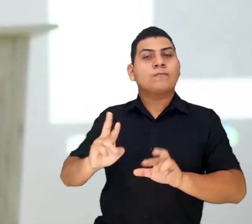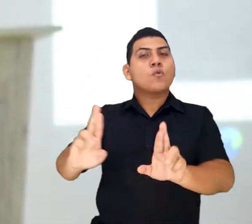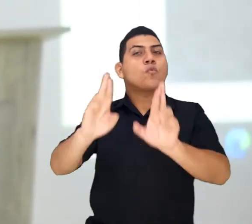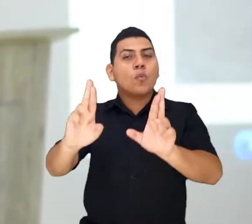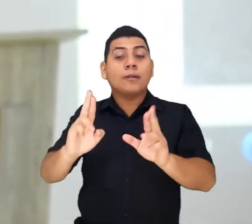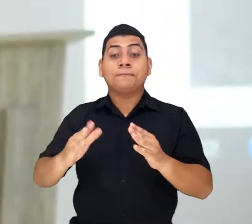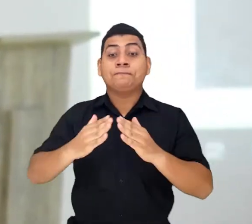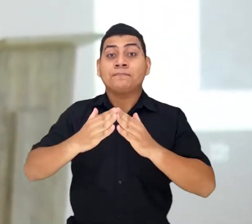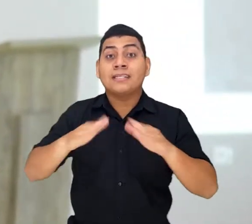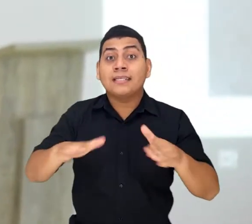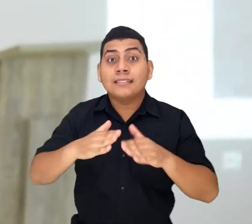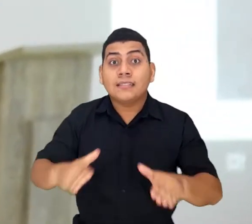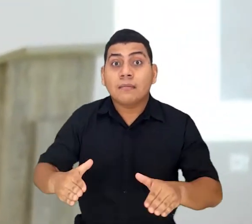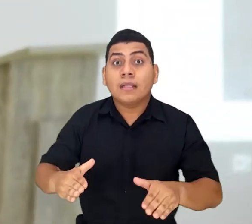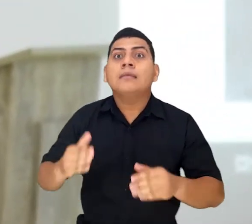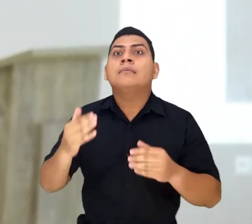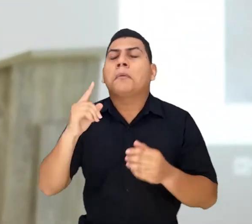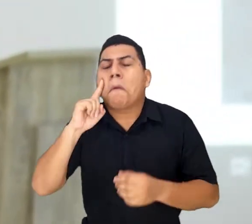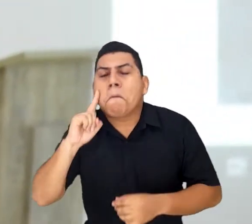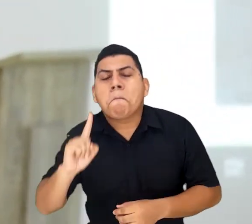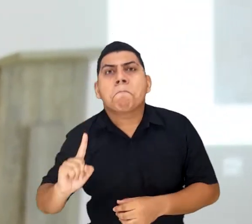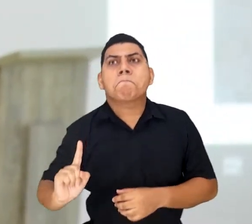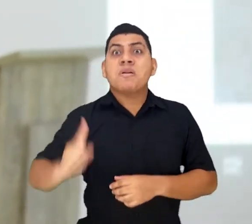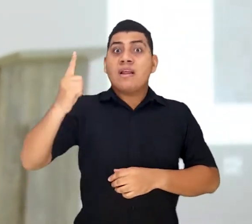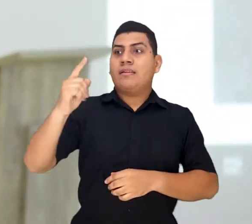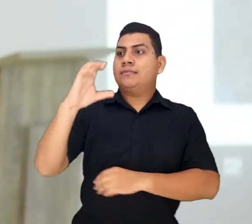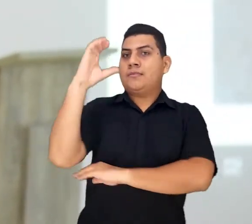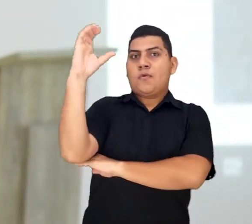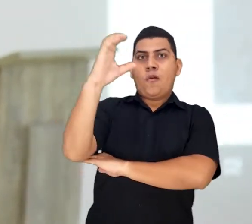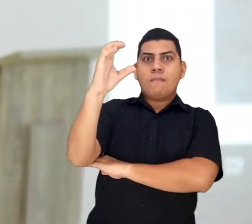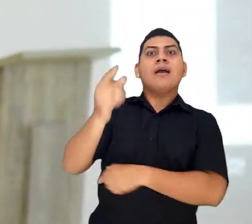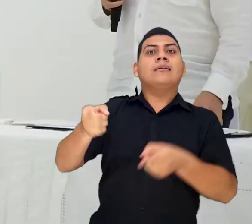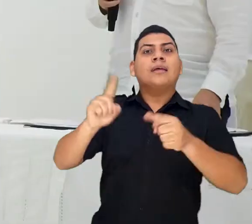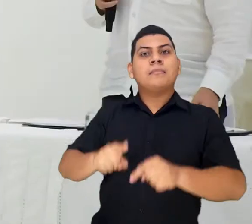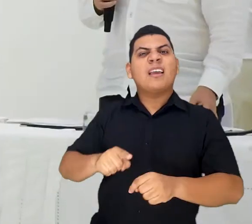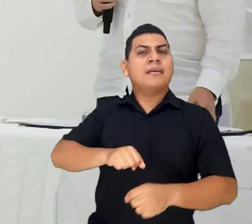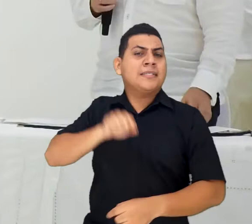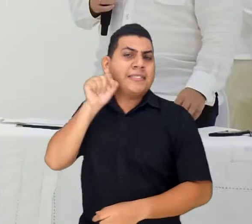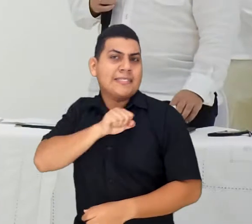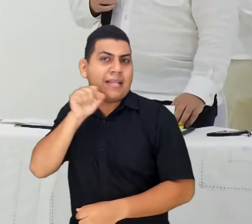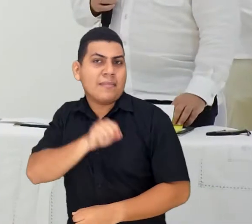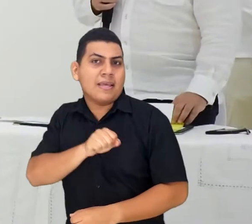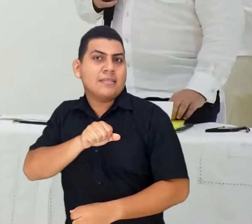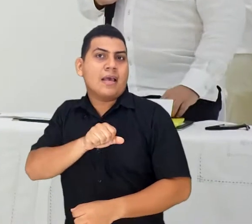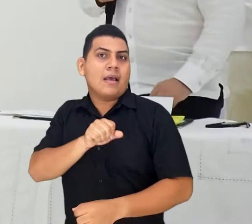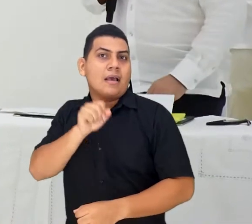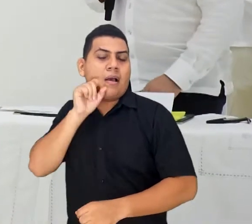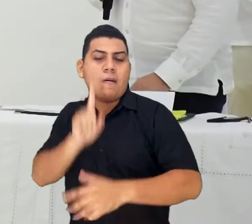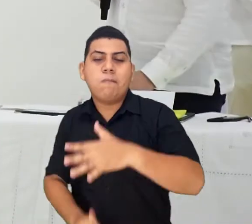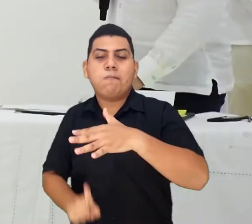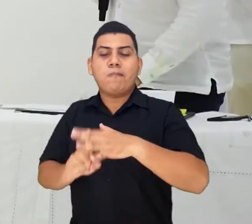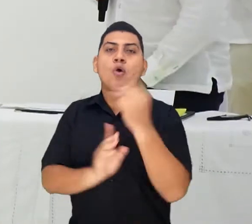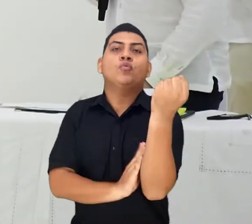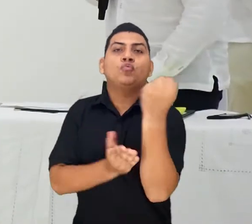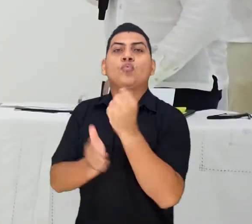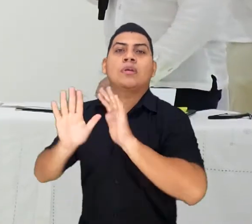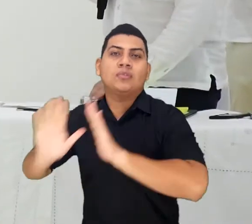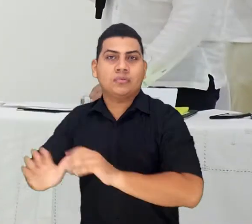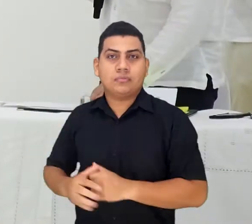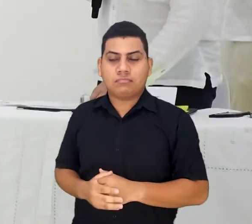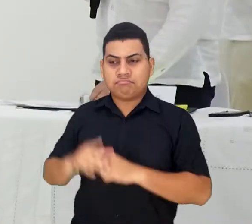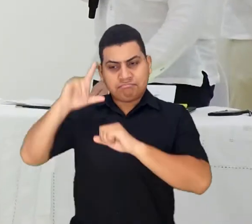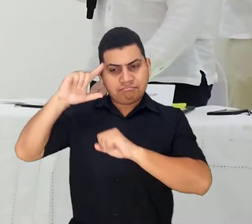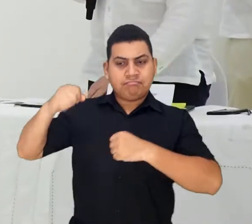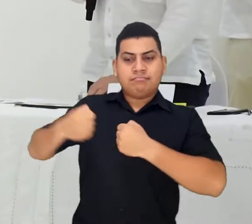Sucre anunció que espera que en diciembre se esté tomando en el departamento y en el país la primera cerveza a base de yuca gracias